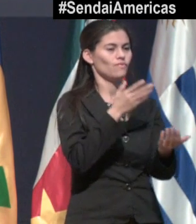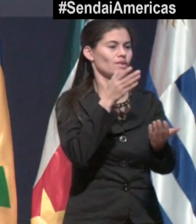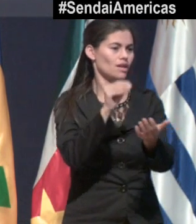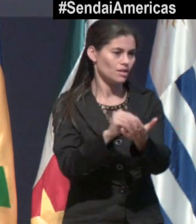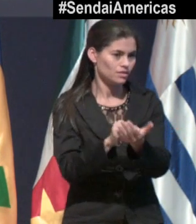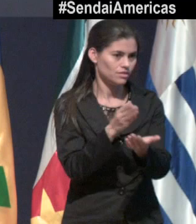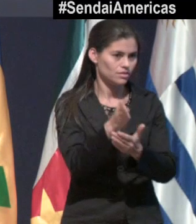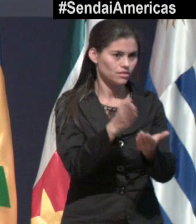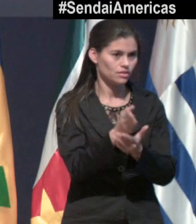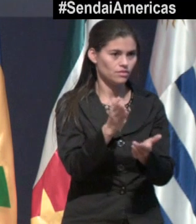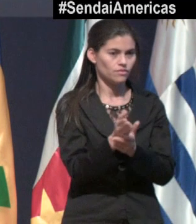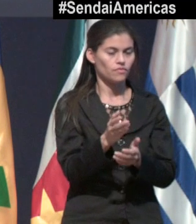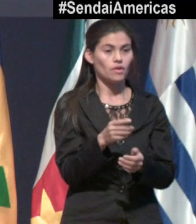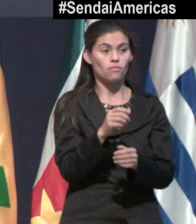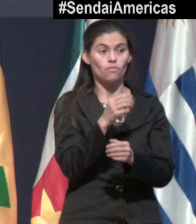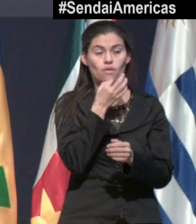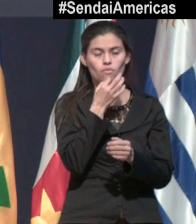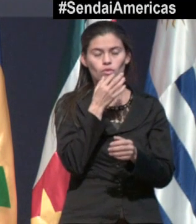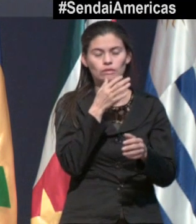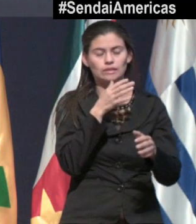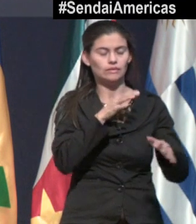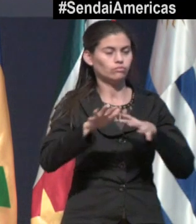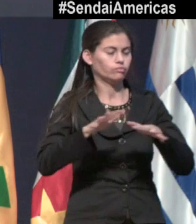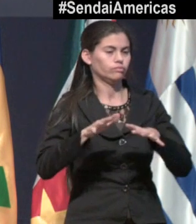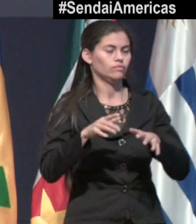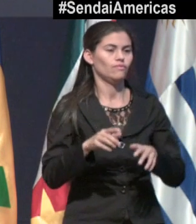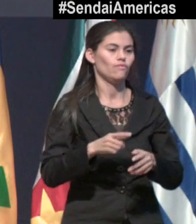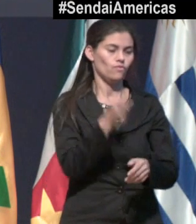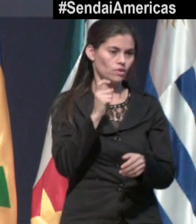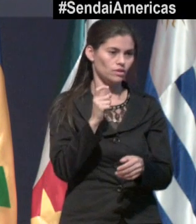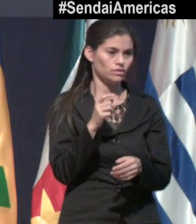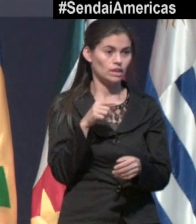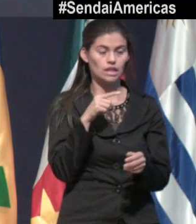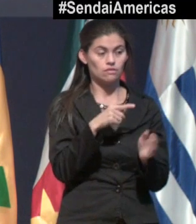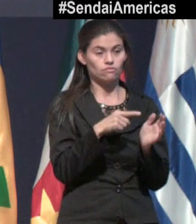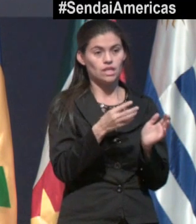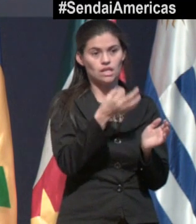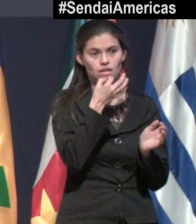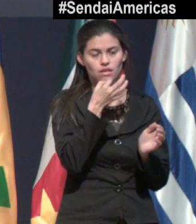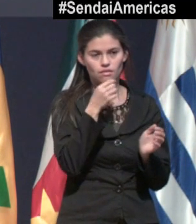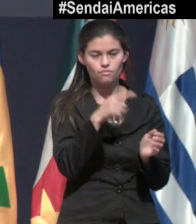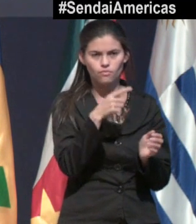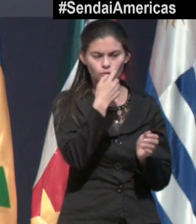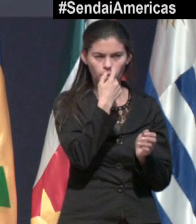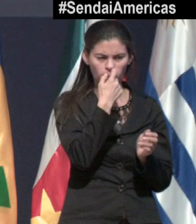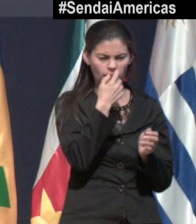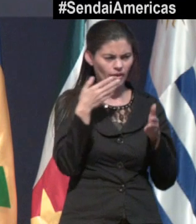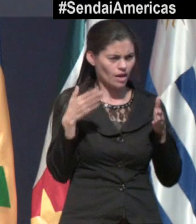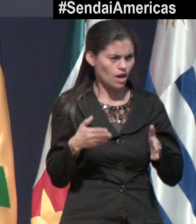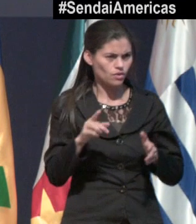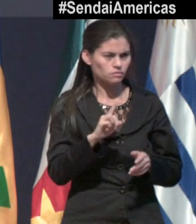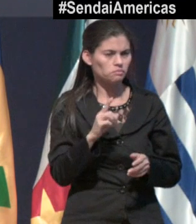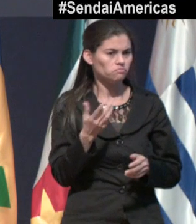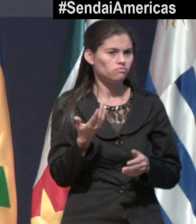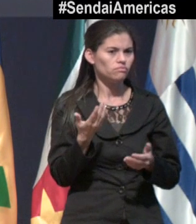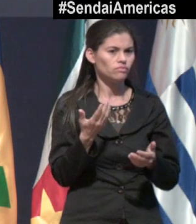en el caso de un evento grande. Eso es un ejemplo, y ya no es un ejemplo reciente, se me parece que